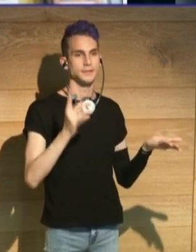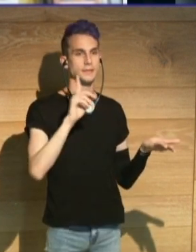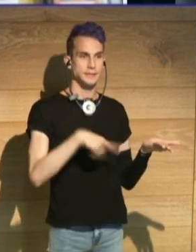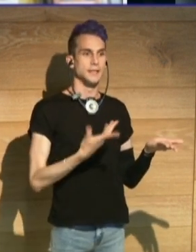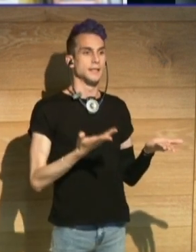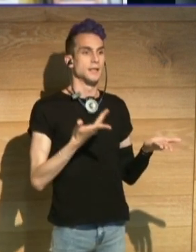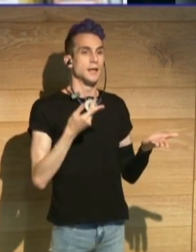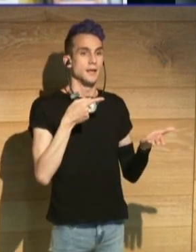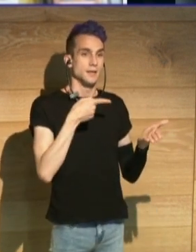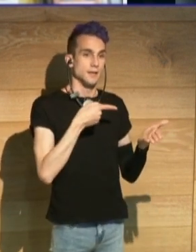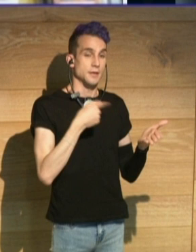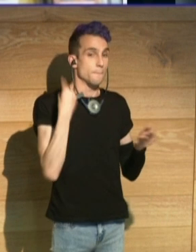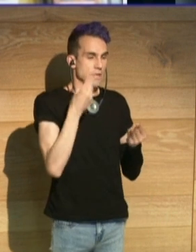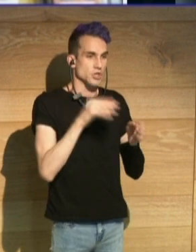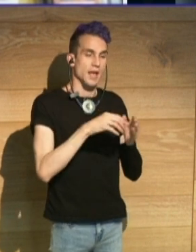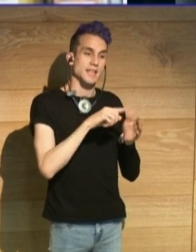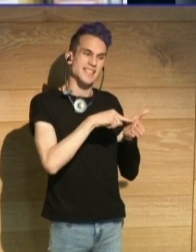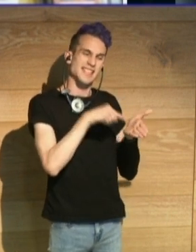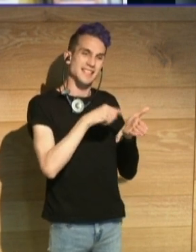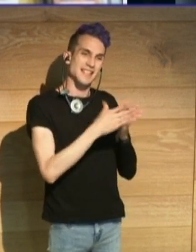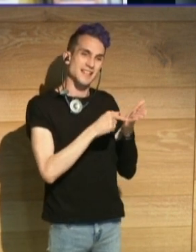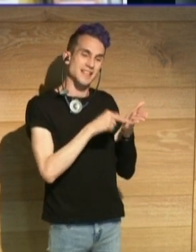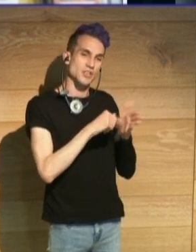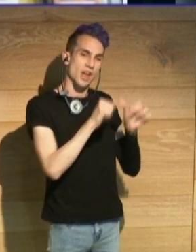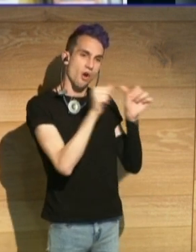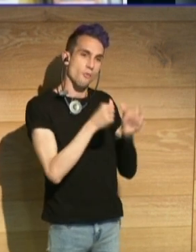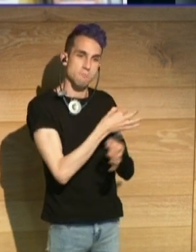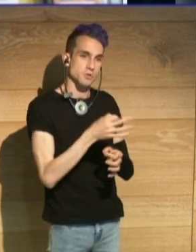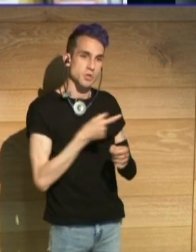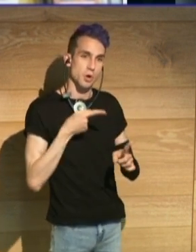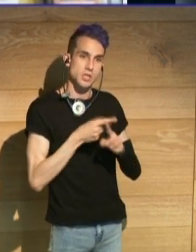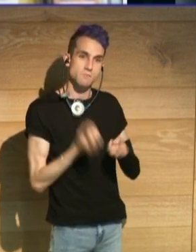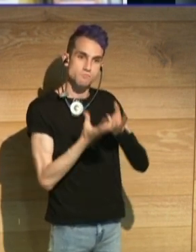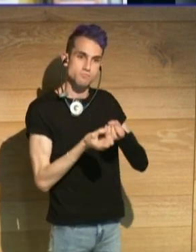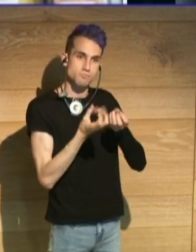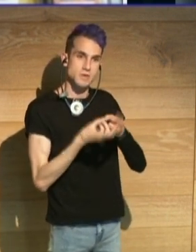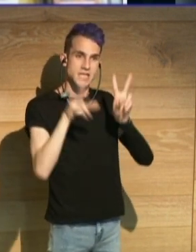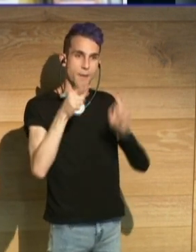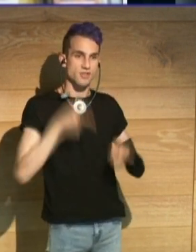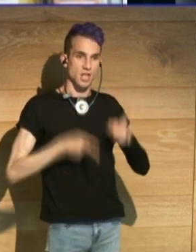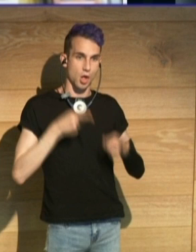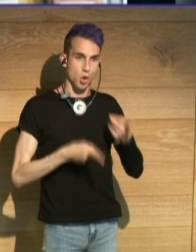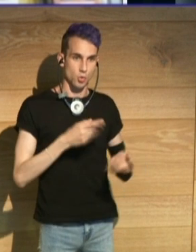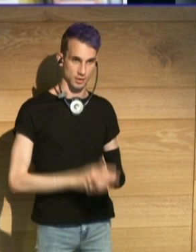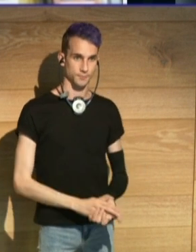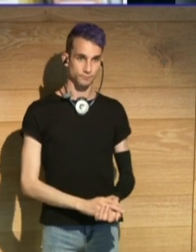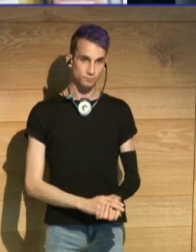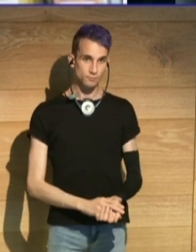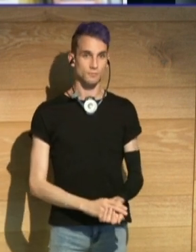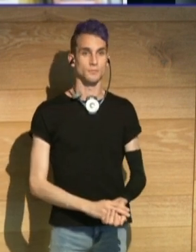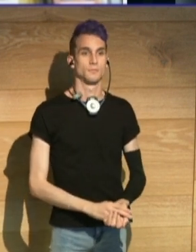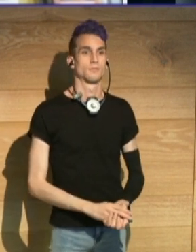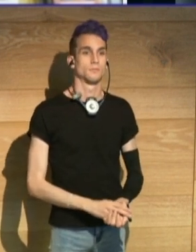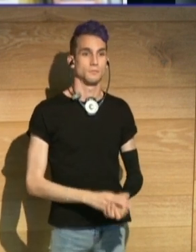estaba la forma correcta para relatar pues la dictadura. Es como si en la forma